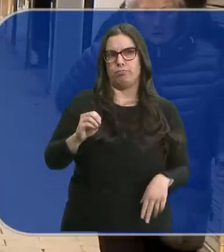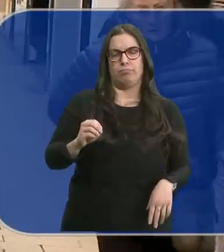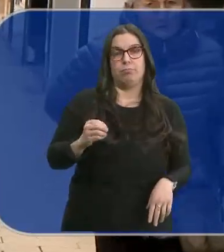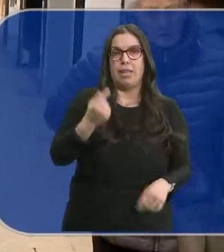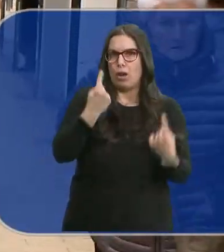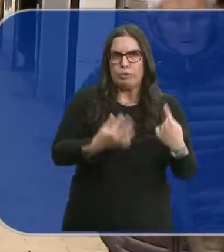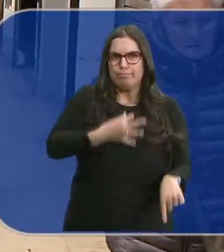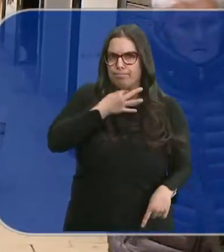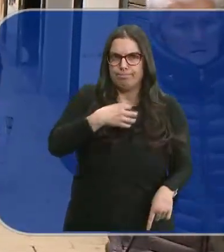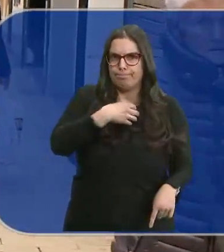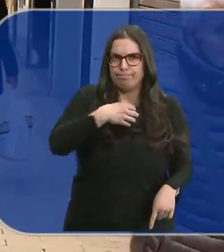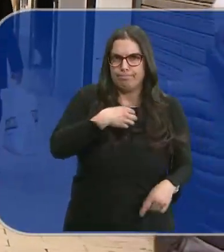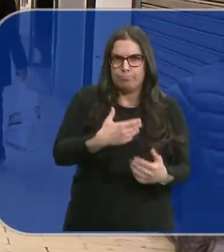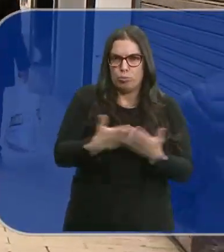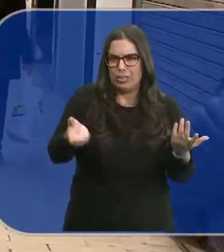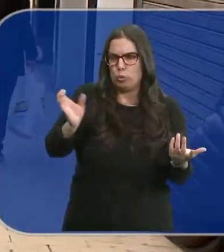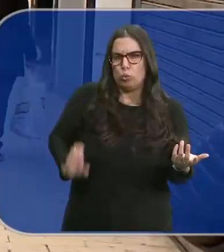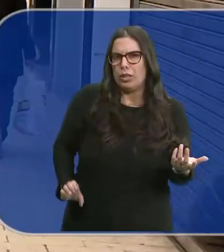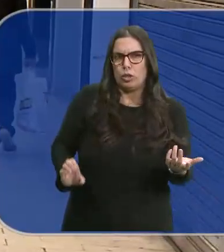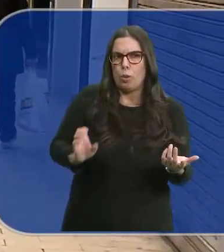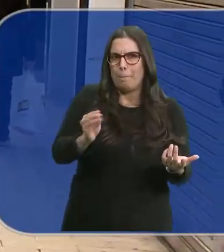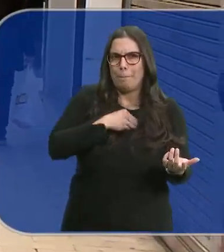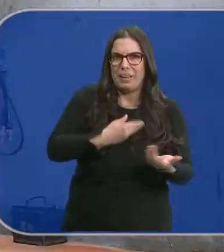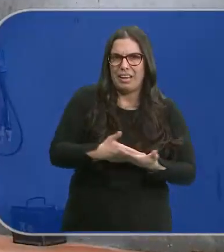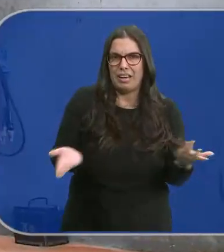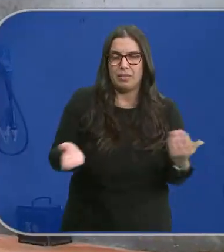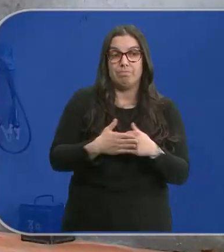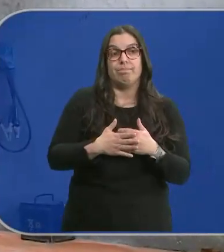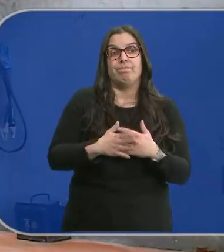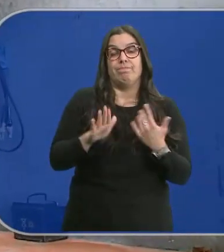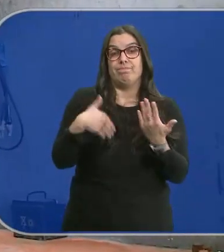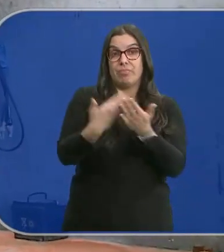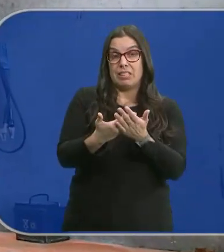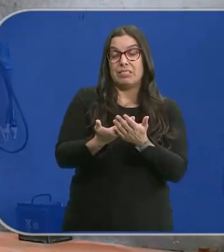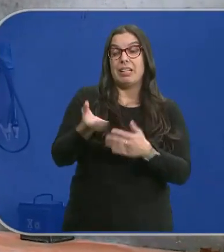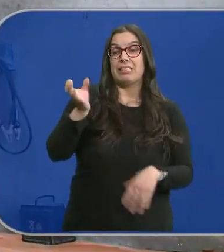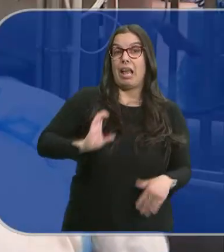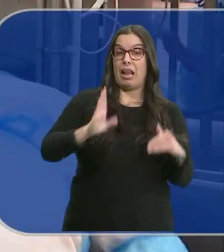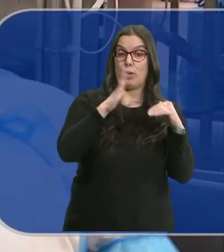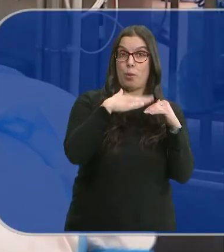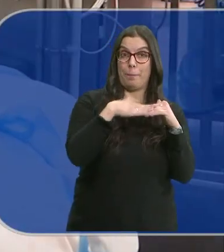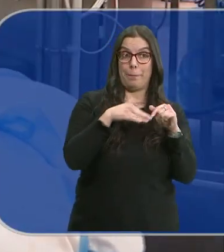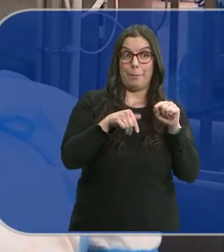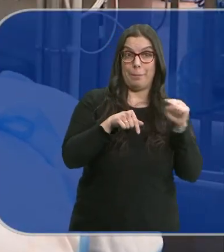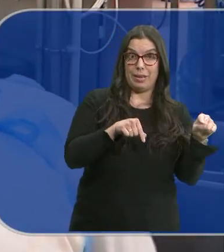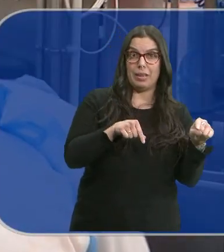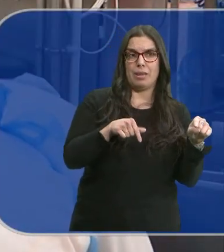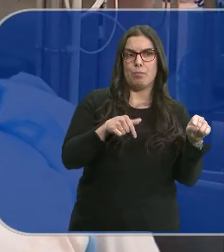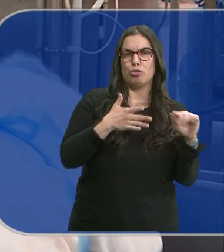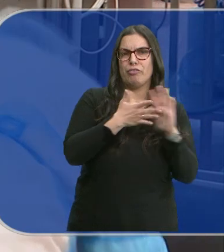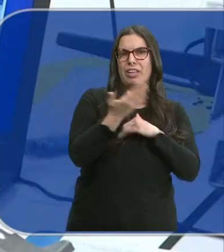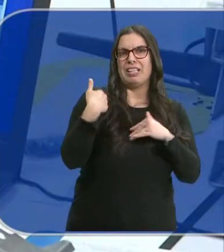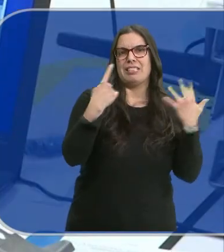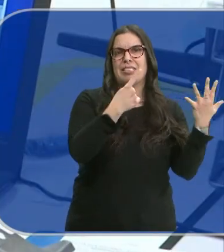Gente que no puede, o sea, que tienen unos salarios que son de pena. Tanto es así que el salario mínimo interprofesional ya supone